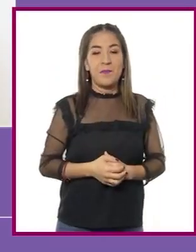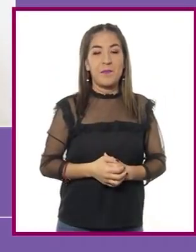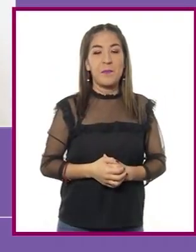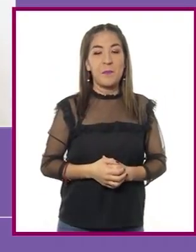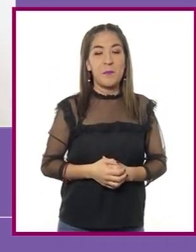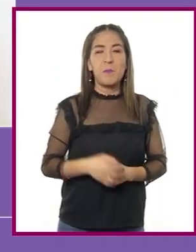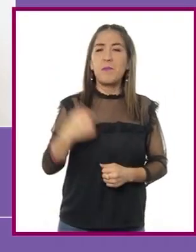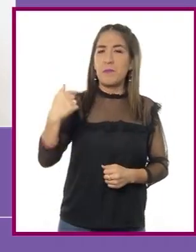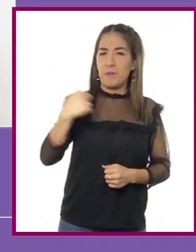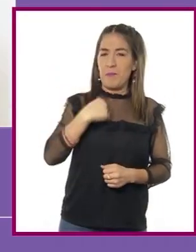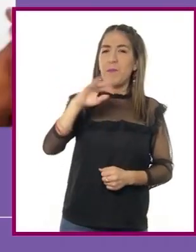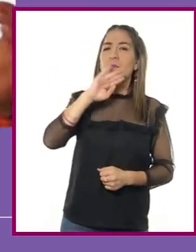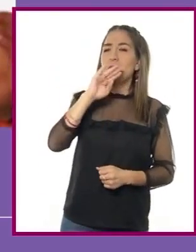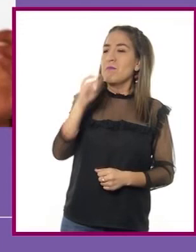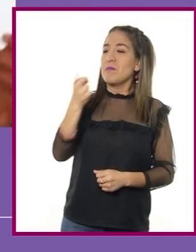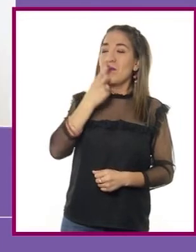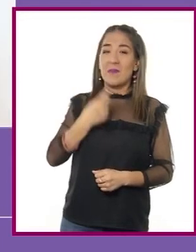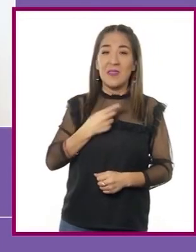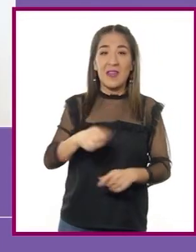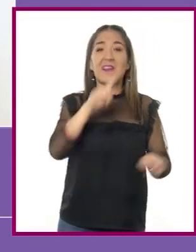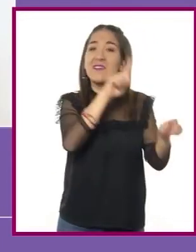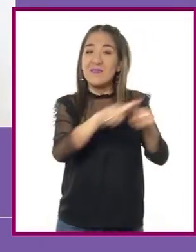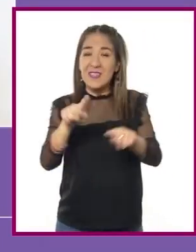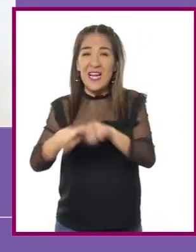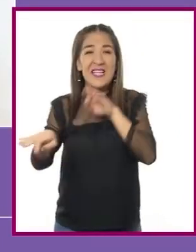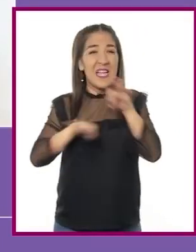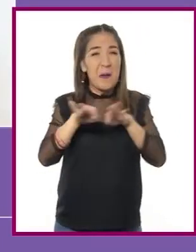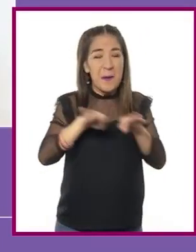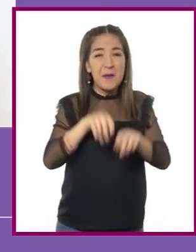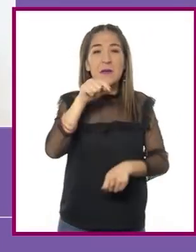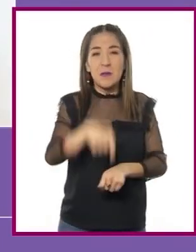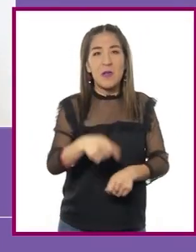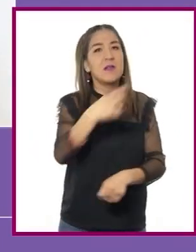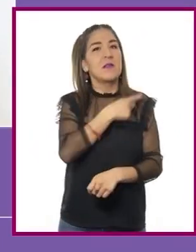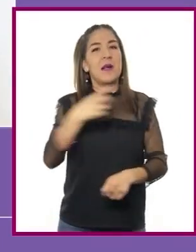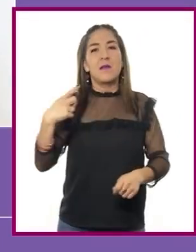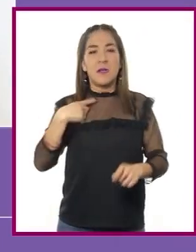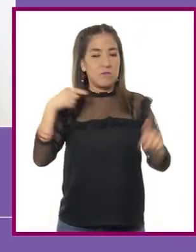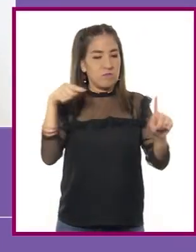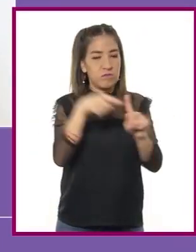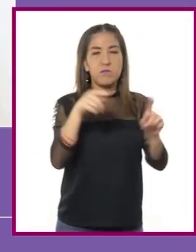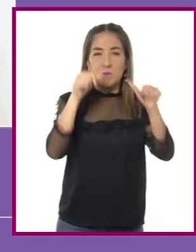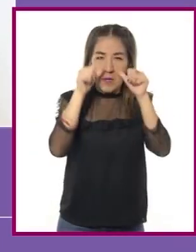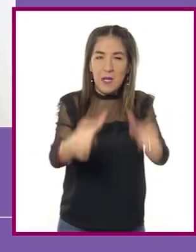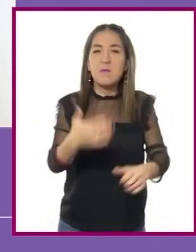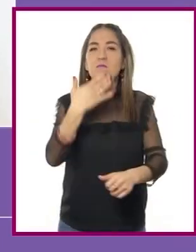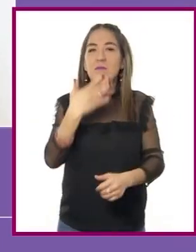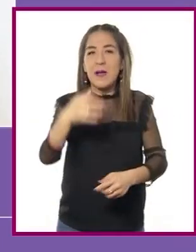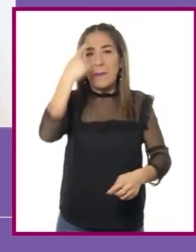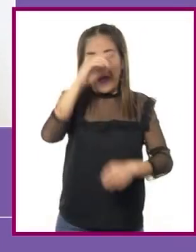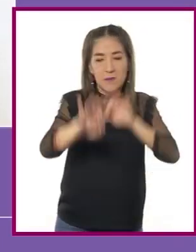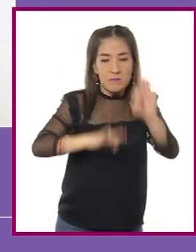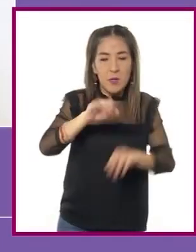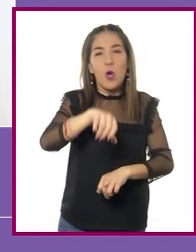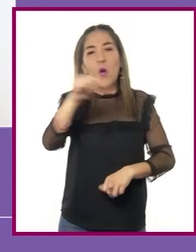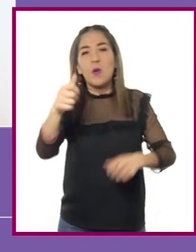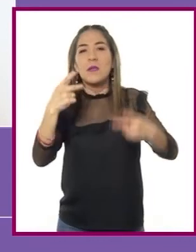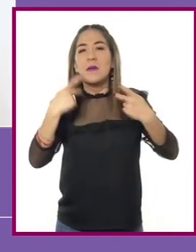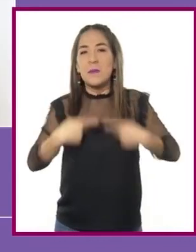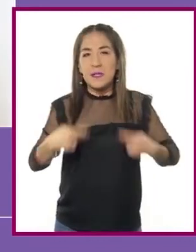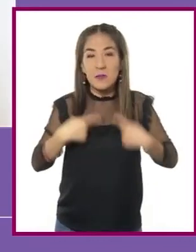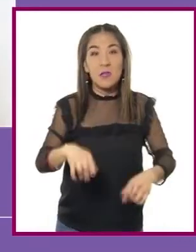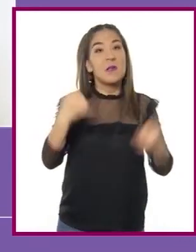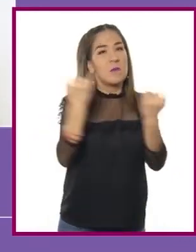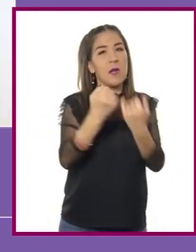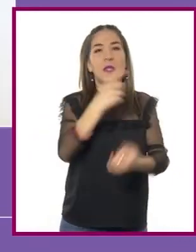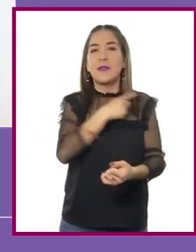Mi mamá dice que todo servidor público debe tener vocación de servicio hacia los demás. Además, que debe de actuar